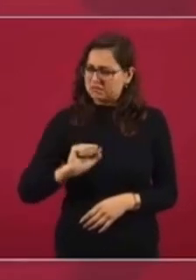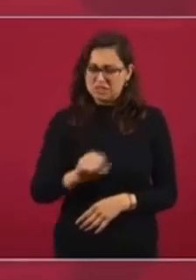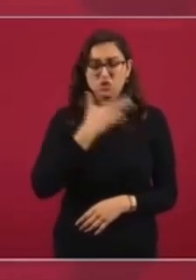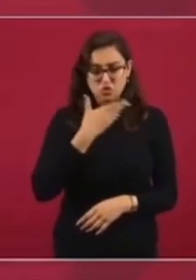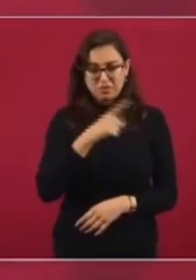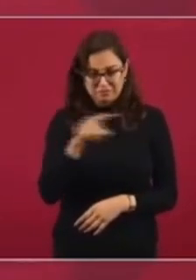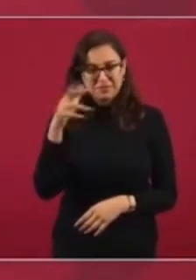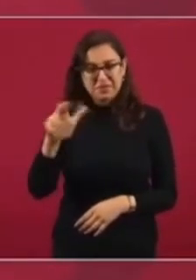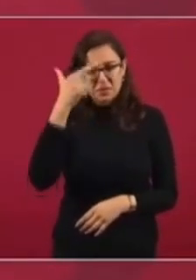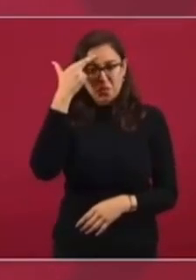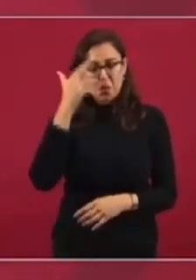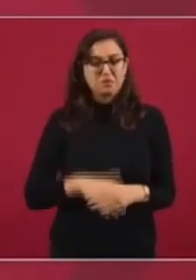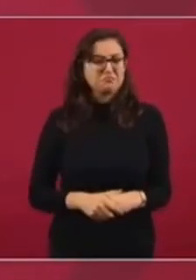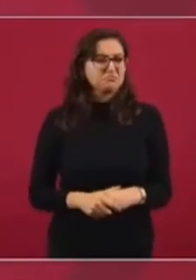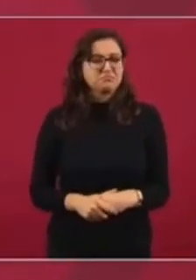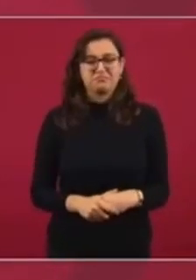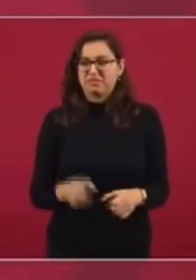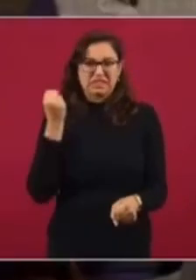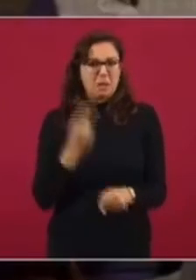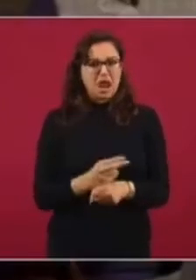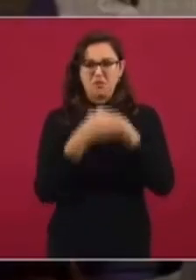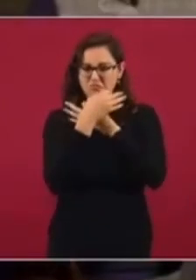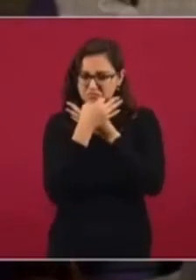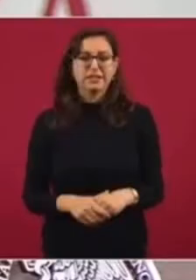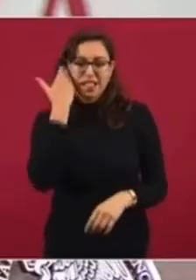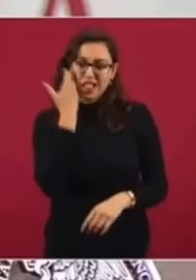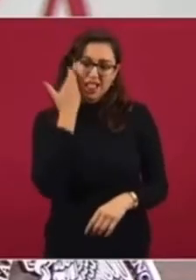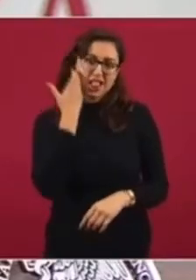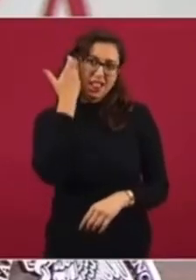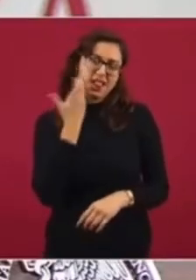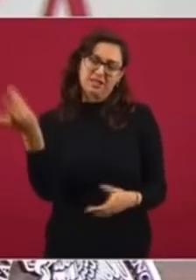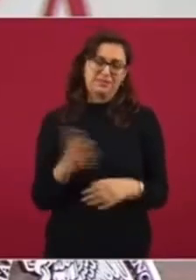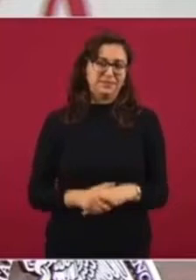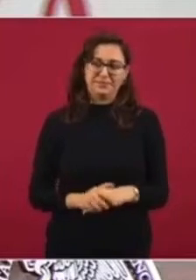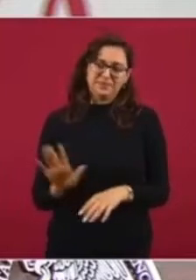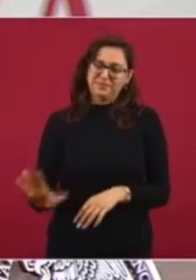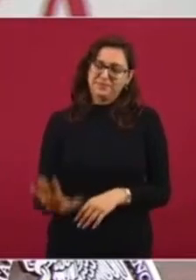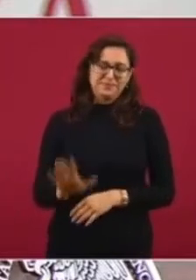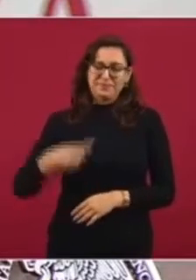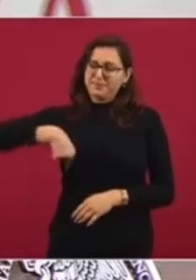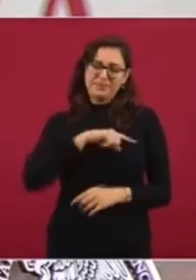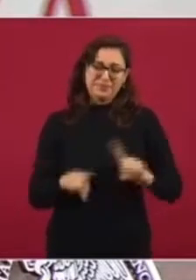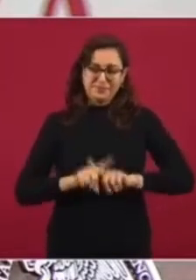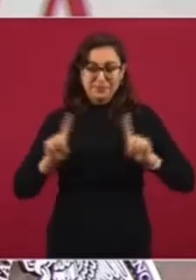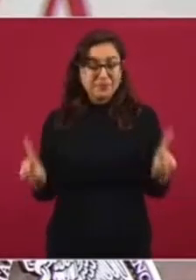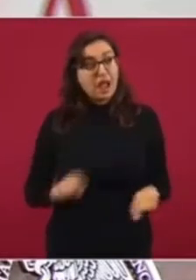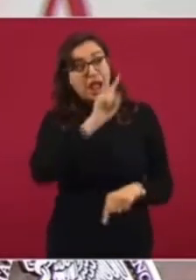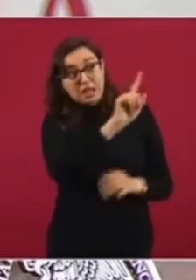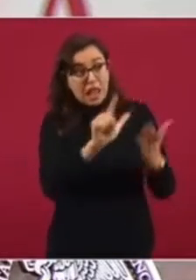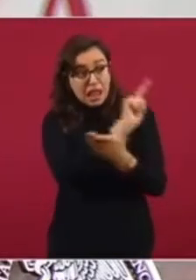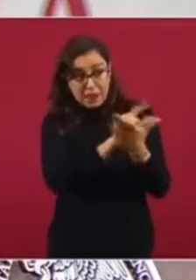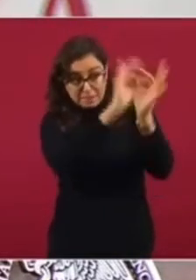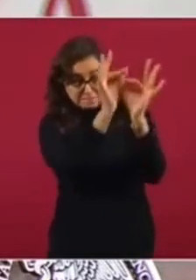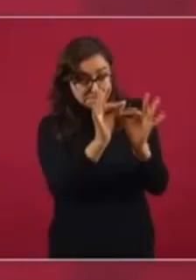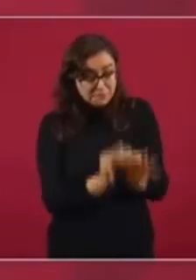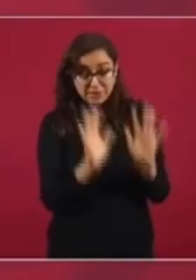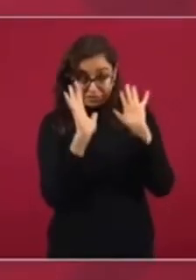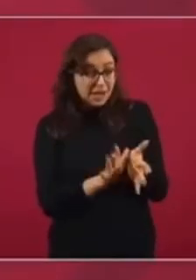¿Sí? Eran pronunciamientos, destapes. Entonces vamos a esperar a que legalmente ya